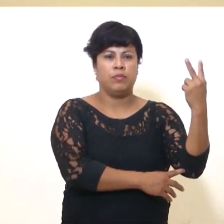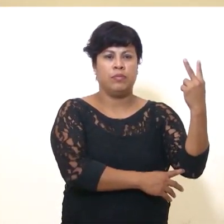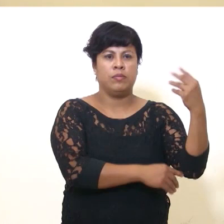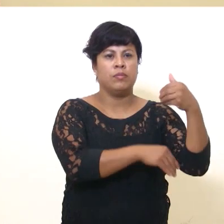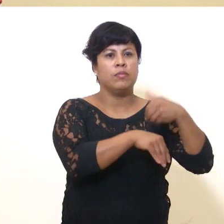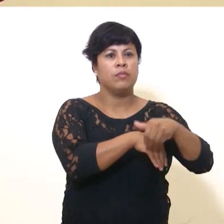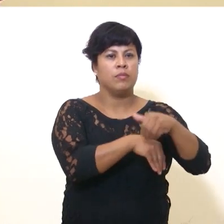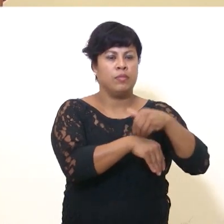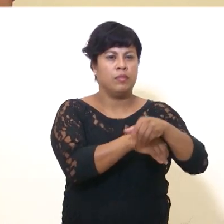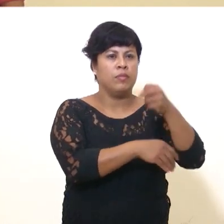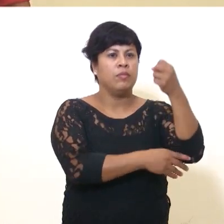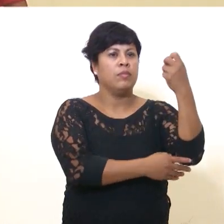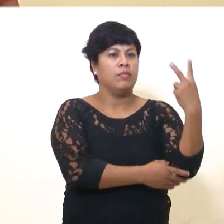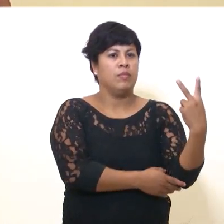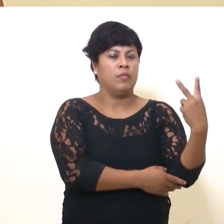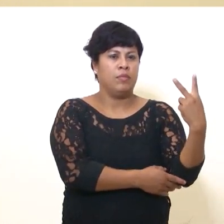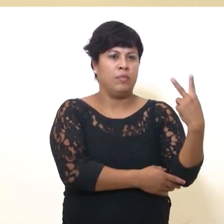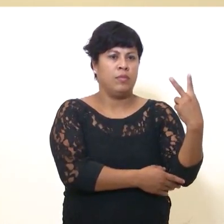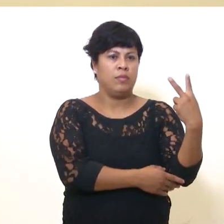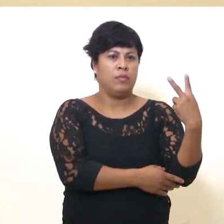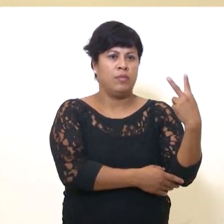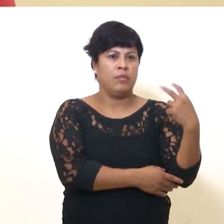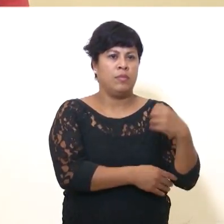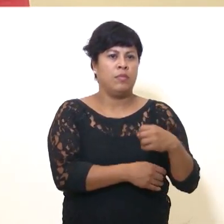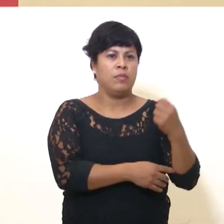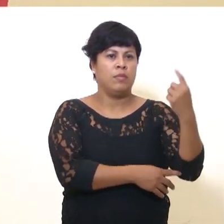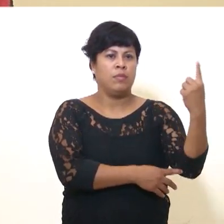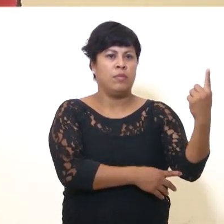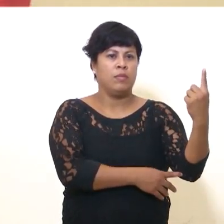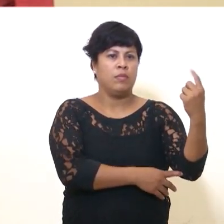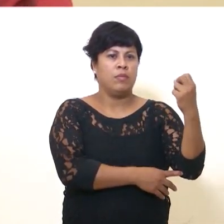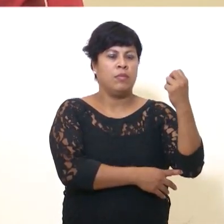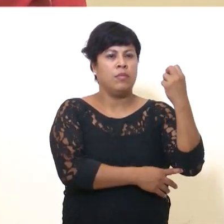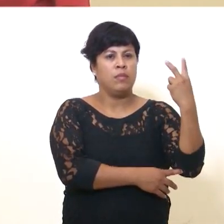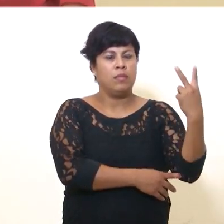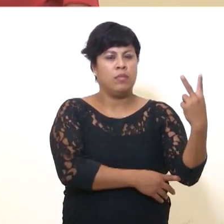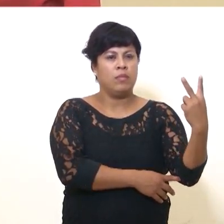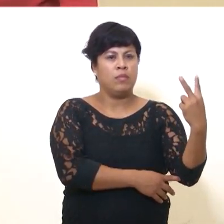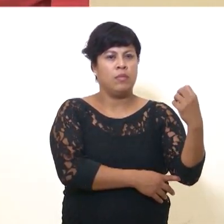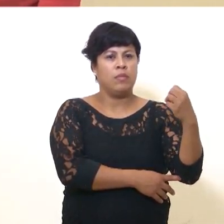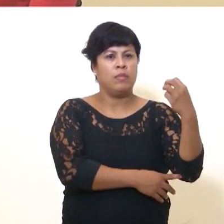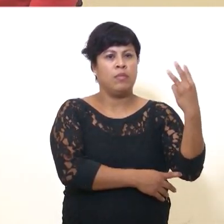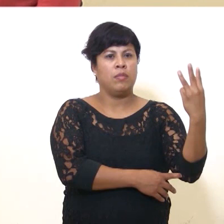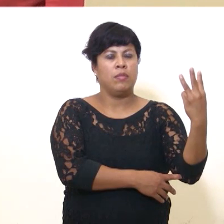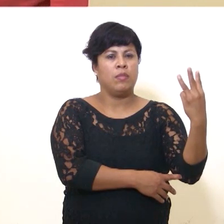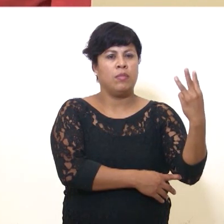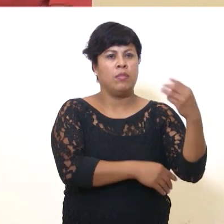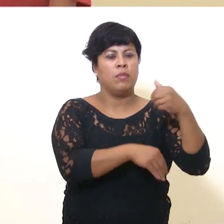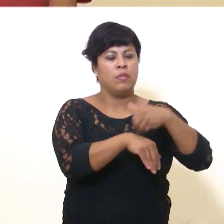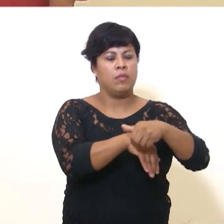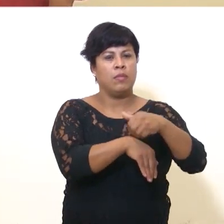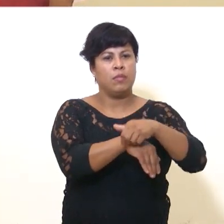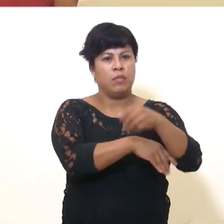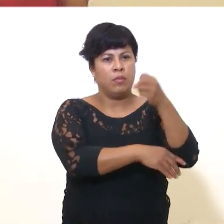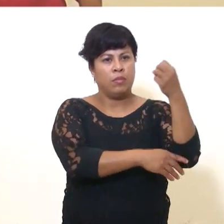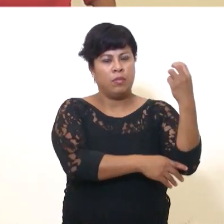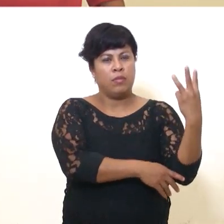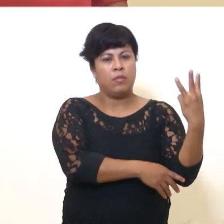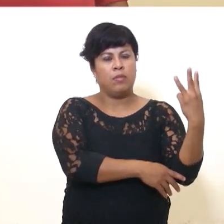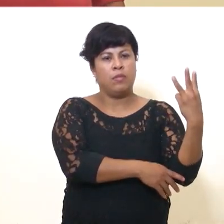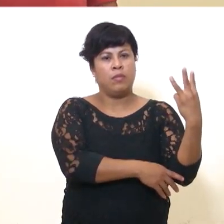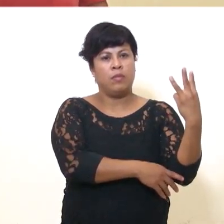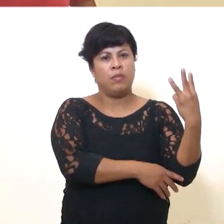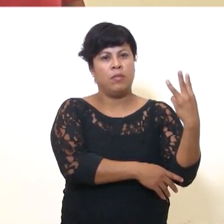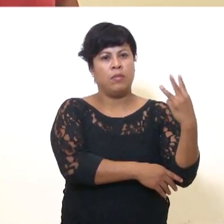1, 2. Número 2, 1, 2, 3.